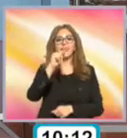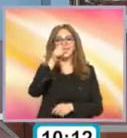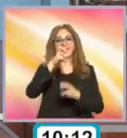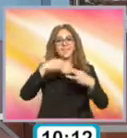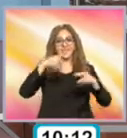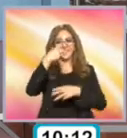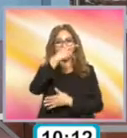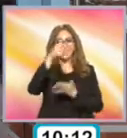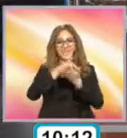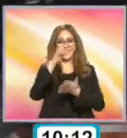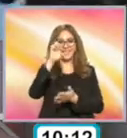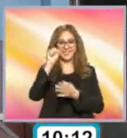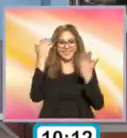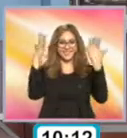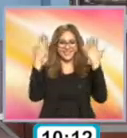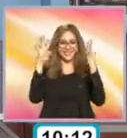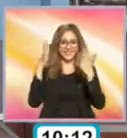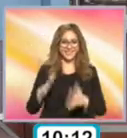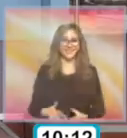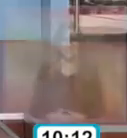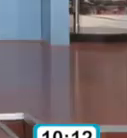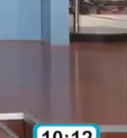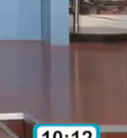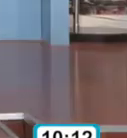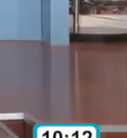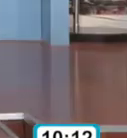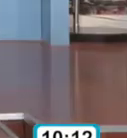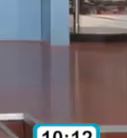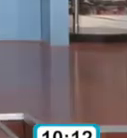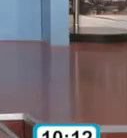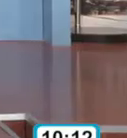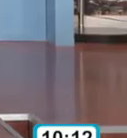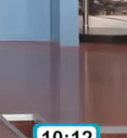tus ciudades. ¡Venga! ¡Venga! Dice.